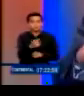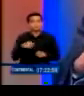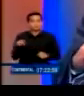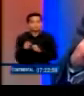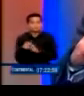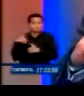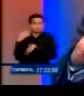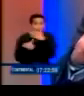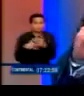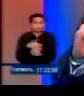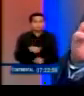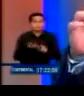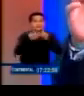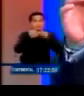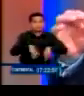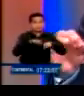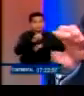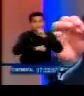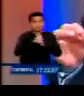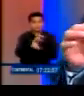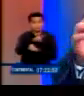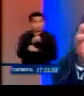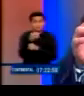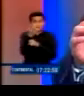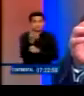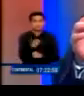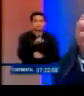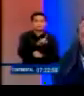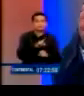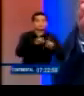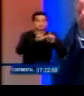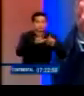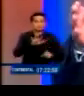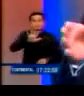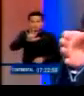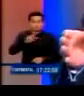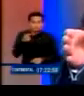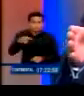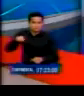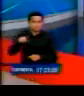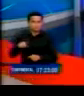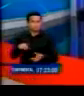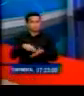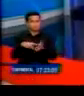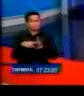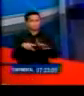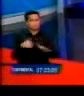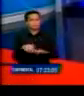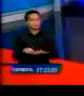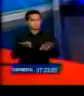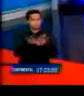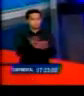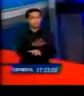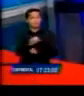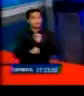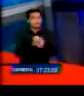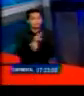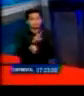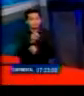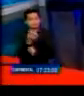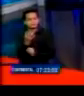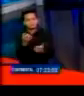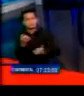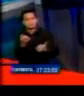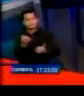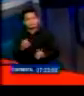Y en los 6 meses del 2015 ha generado 165 millones. Hay un momentito, señor presidente, porque este dato es importante. En el 2014, ¿cuál